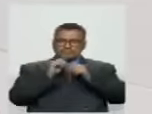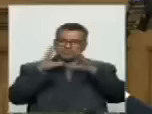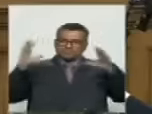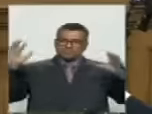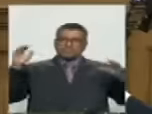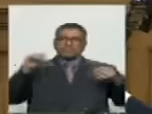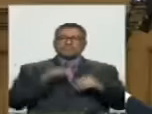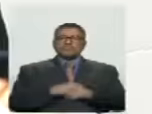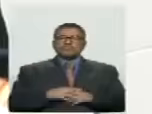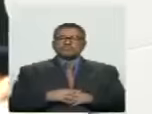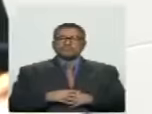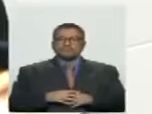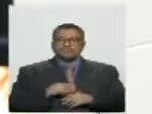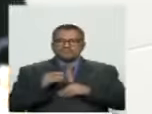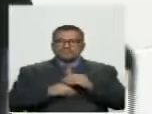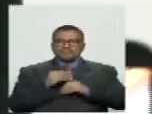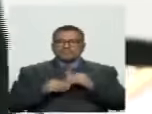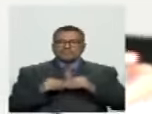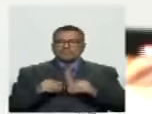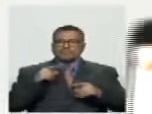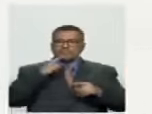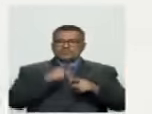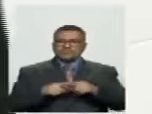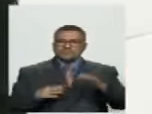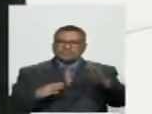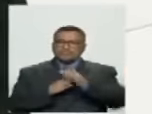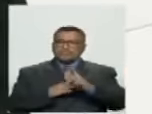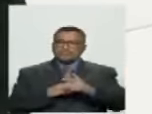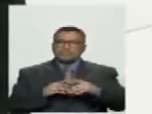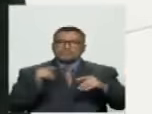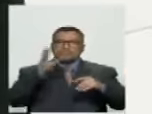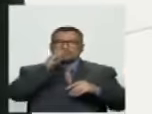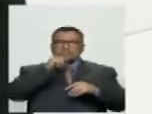explosiva, de una manera disruptiva, sin límites.